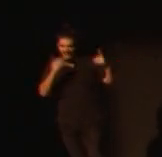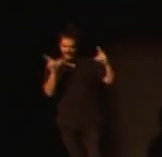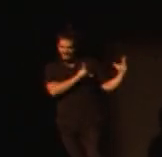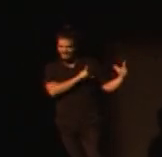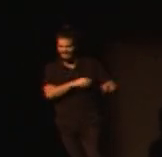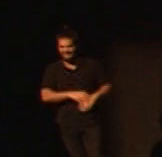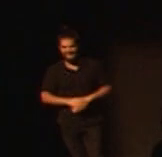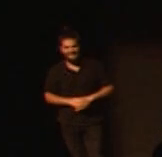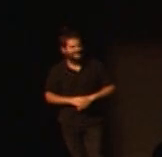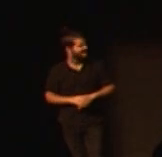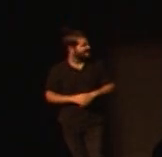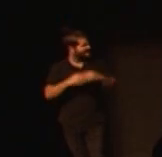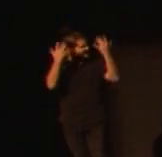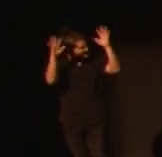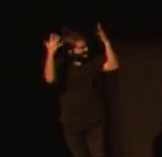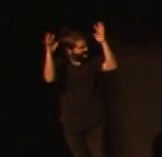Para la foto.